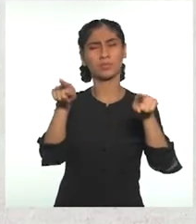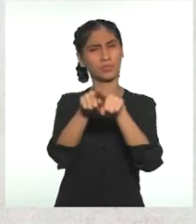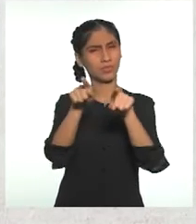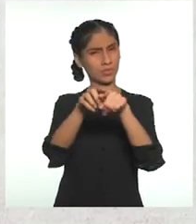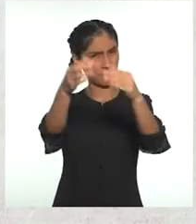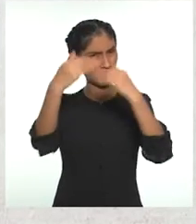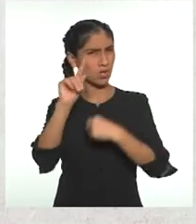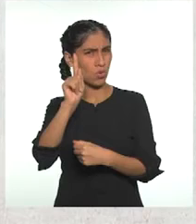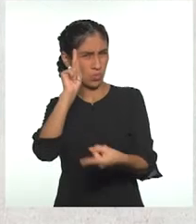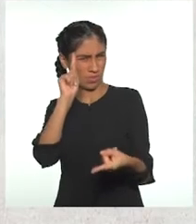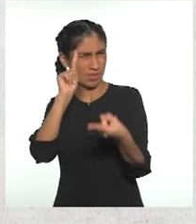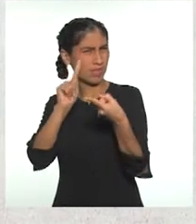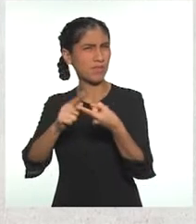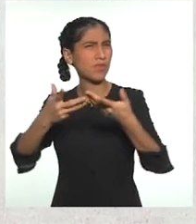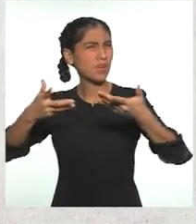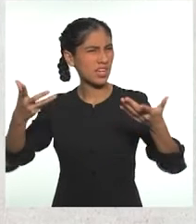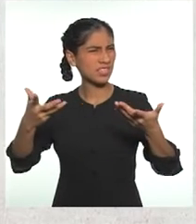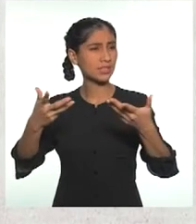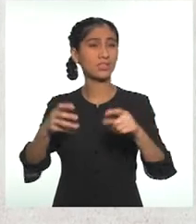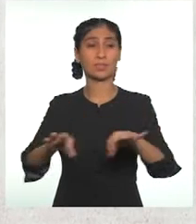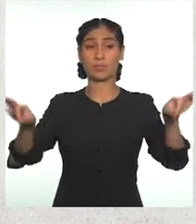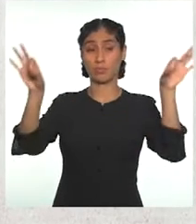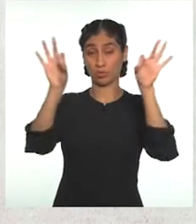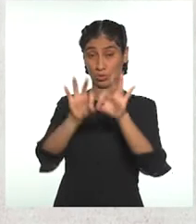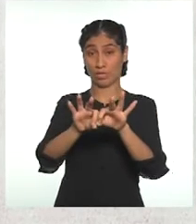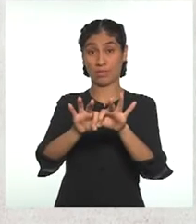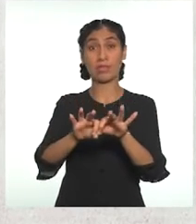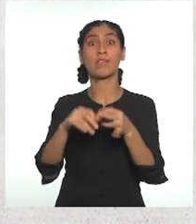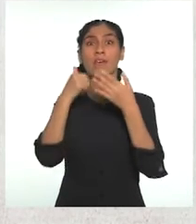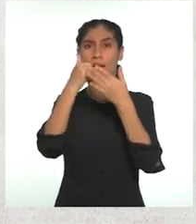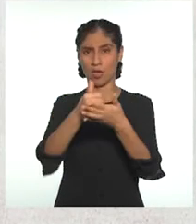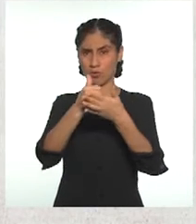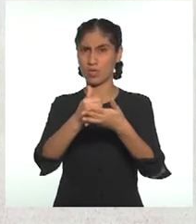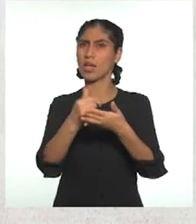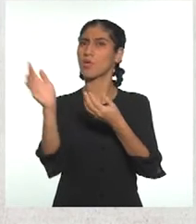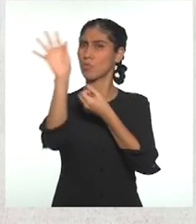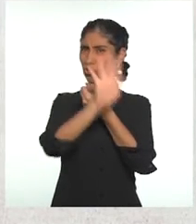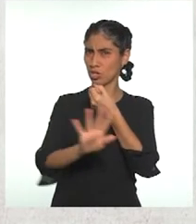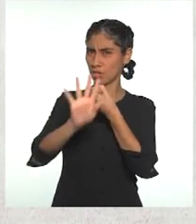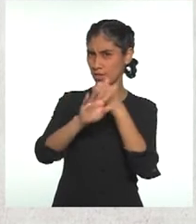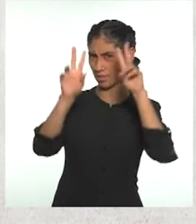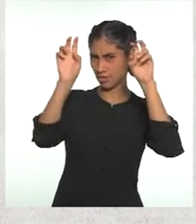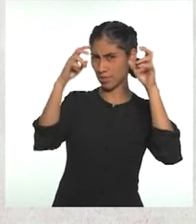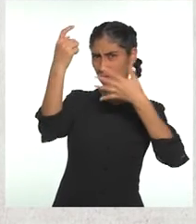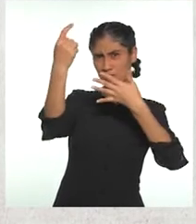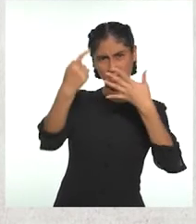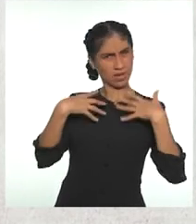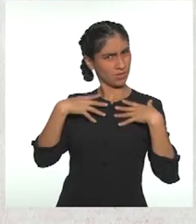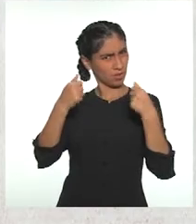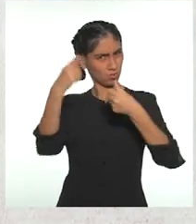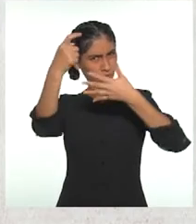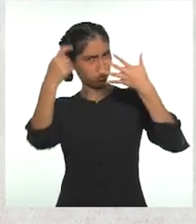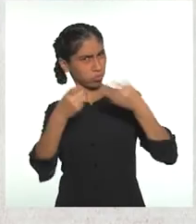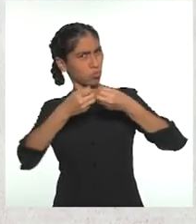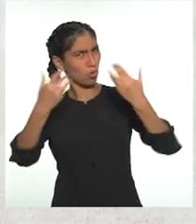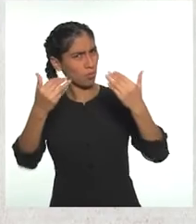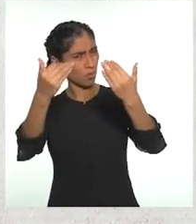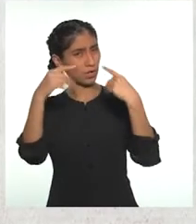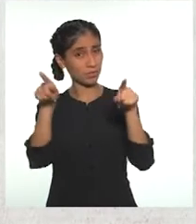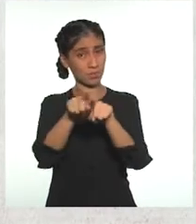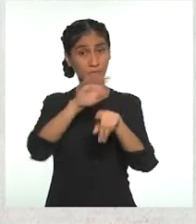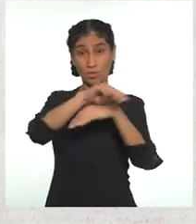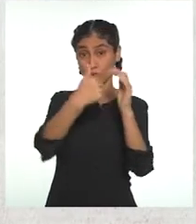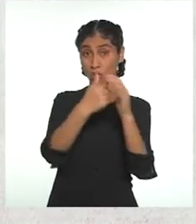tenemos a nuestros 200 años de vida republicana es fortalecer nuestra prevención en la salud. Y en esa tarea nos incluimos todos,